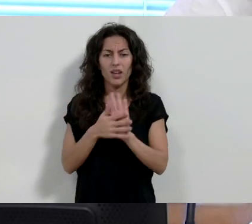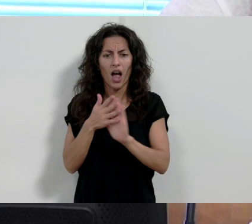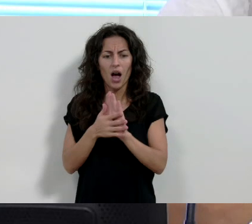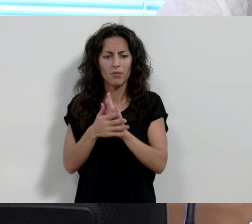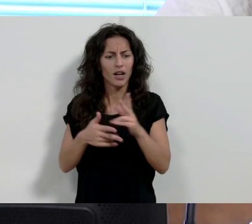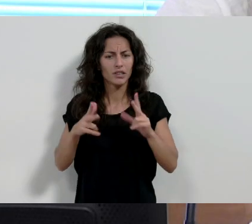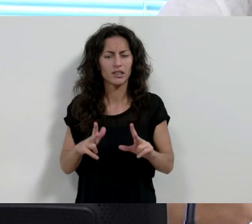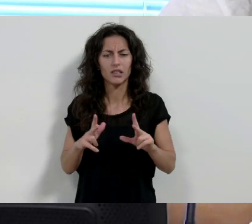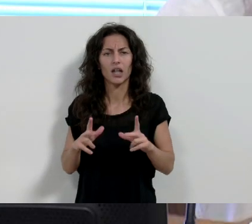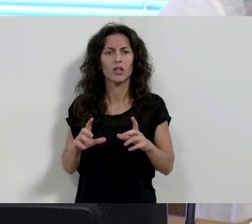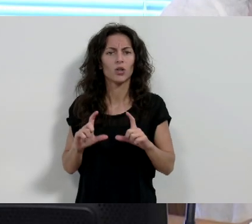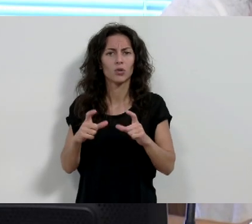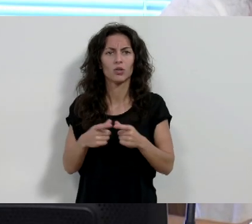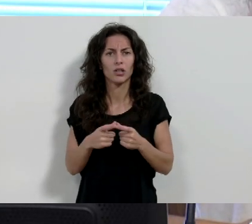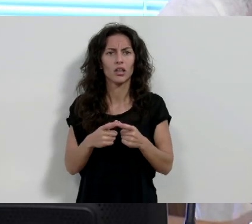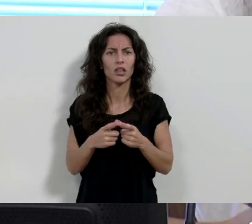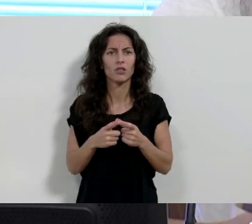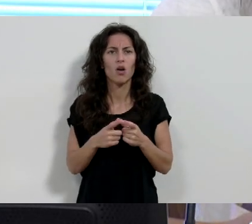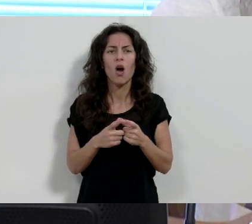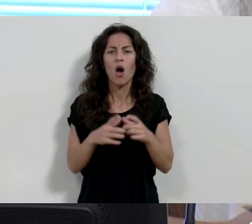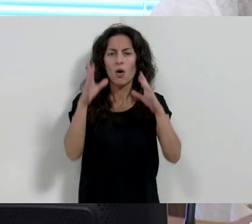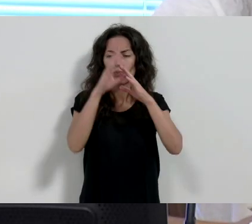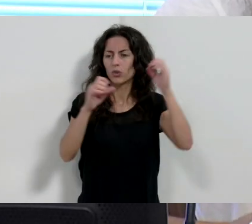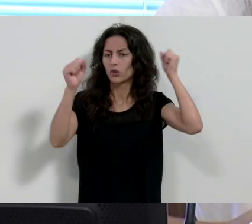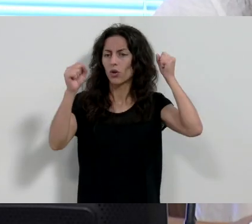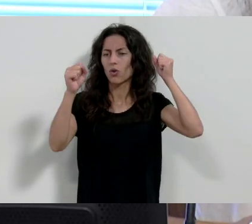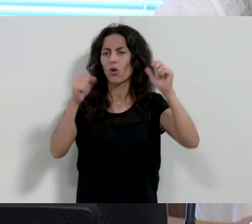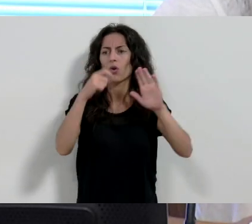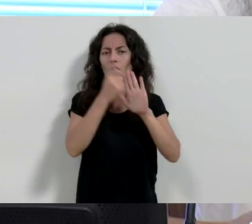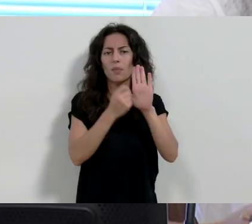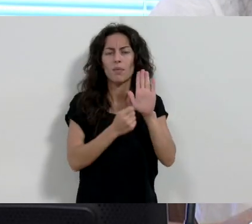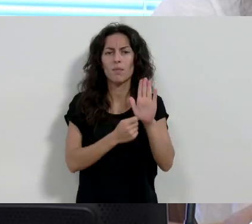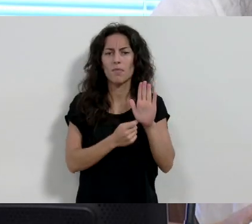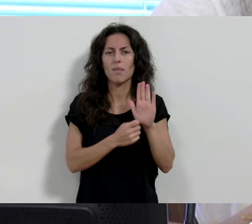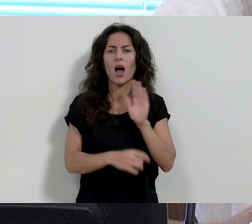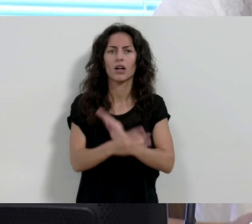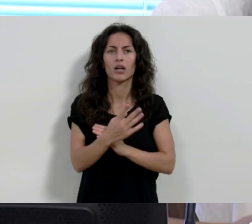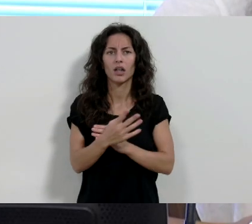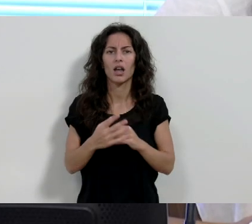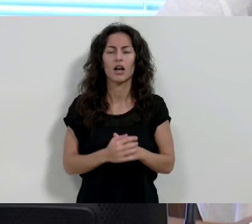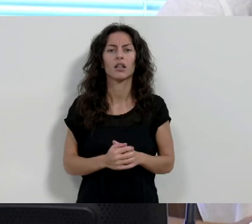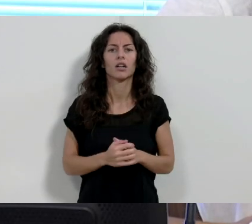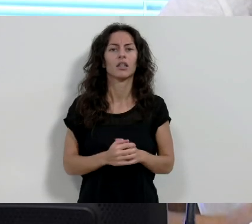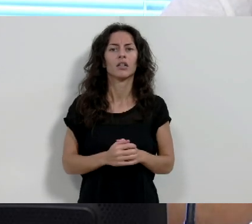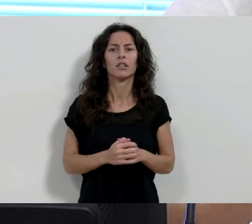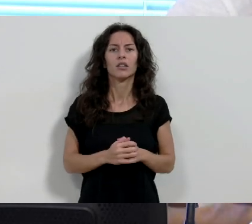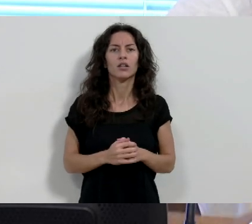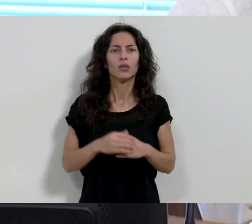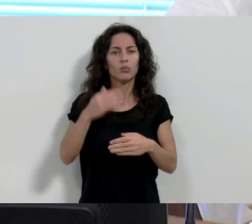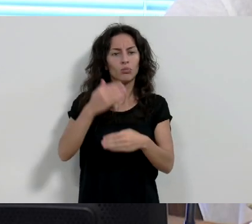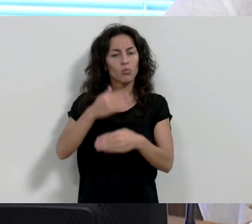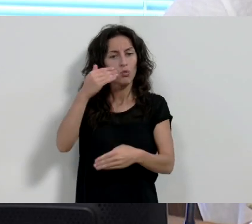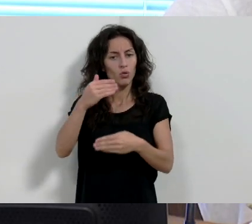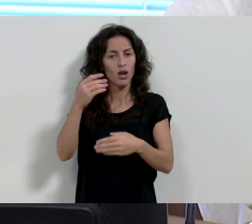pintar, sino establecer ya pues un protocolo de murales que se pueden pintar en esos espacios y que a lo mejor si hacemos que vean que es